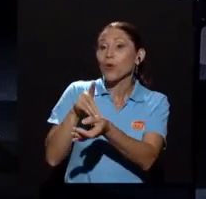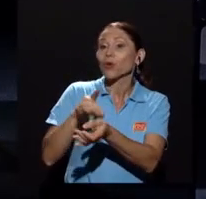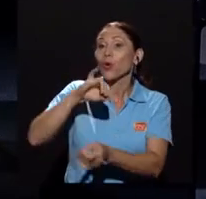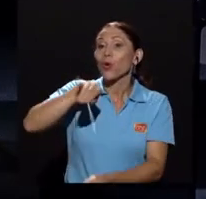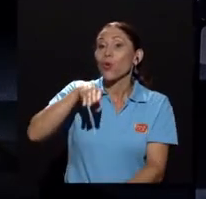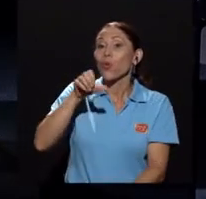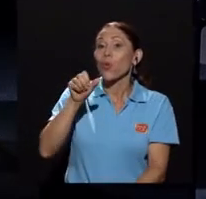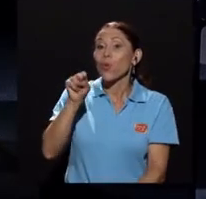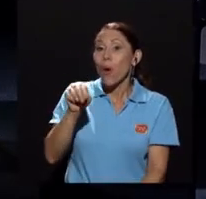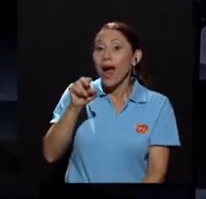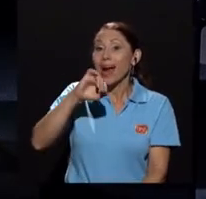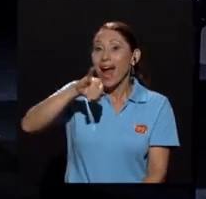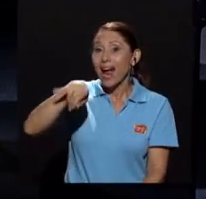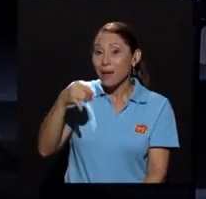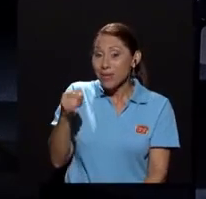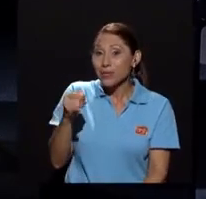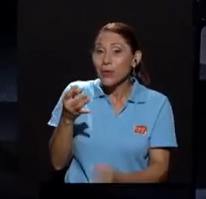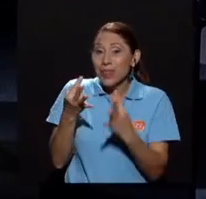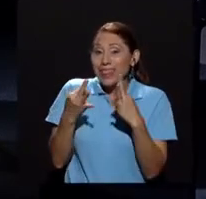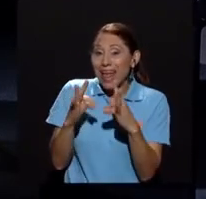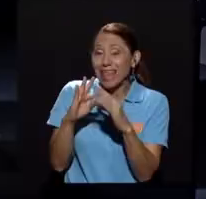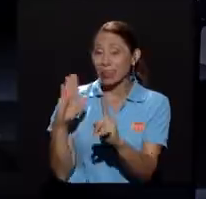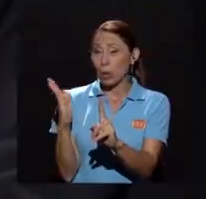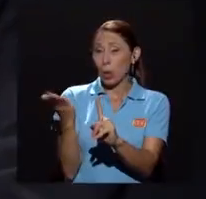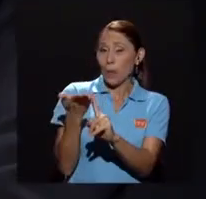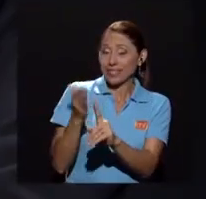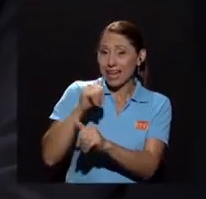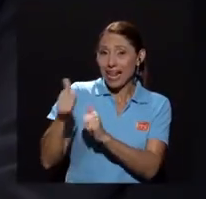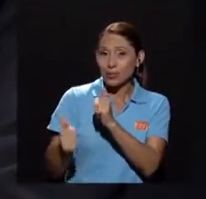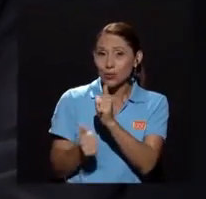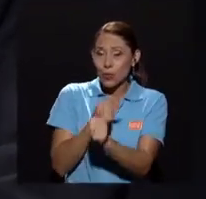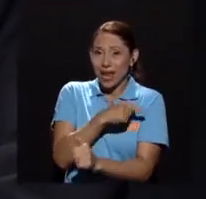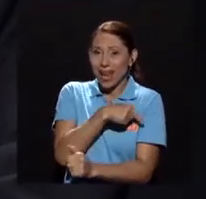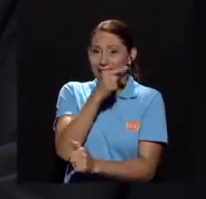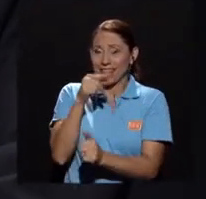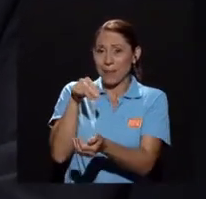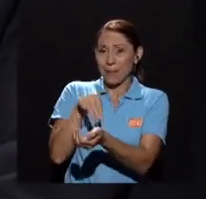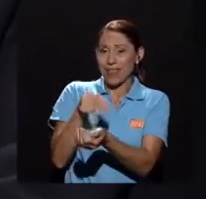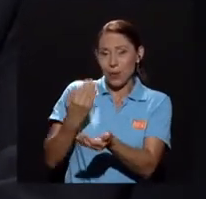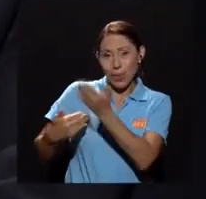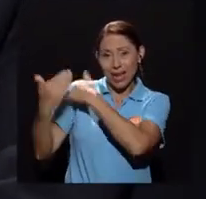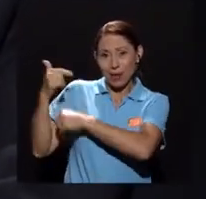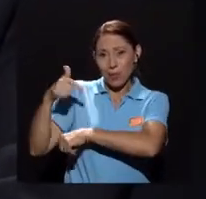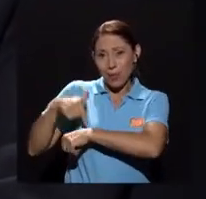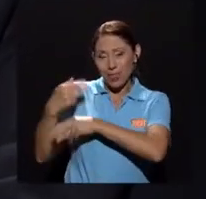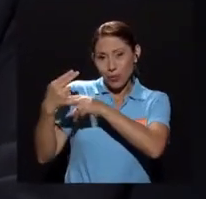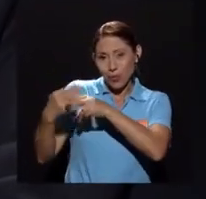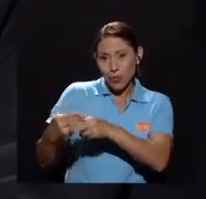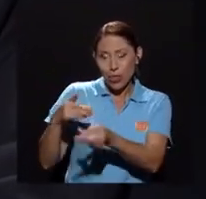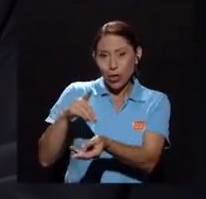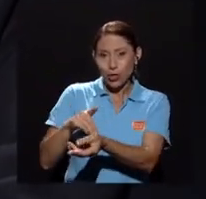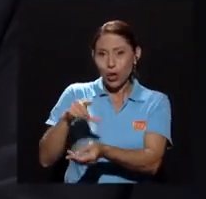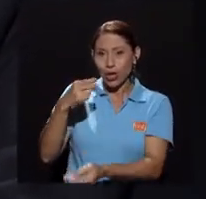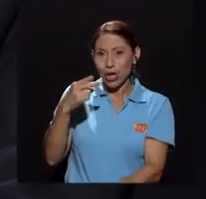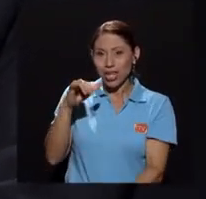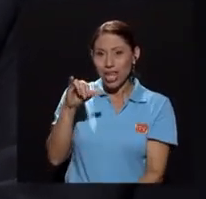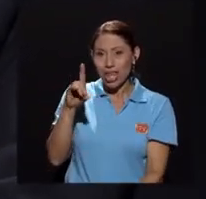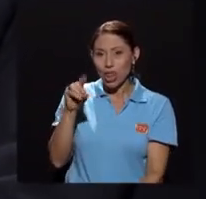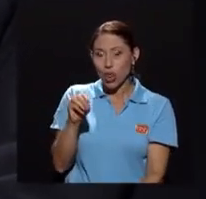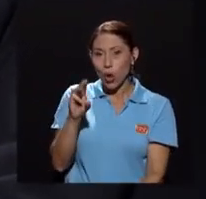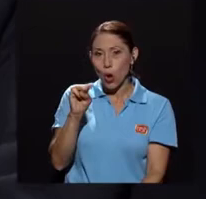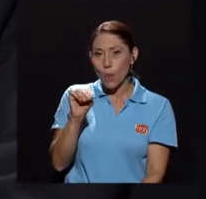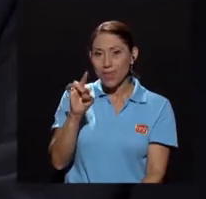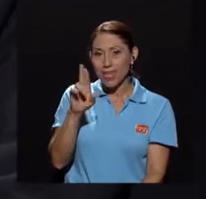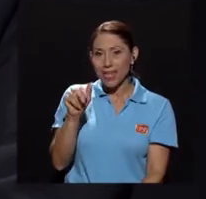convencer al subgerente médico entonces yo miranda de que había que abrir un servicio de cirugía